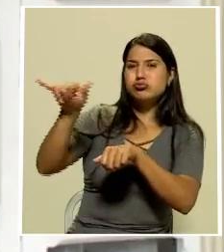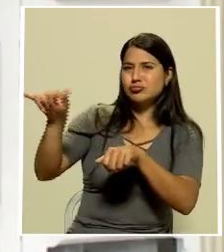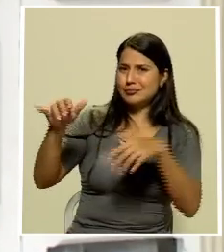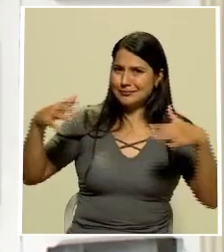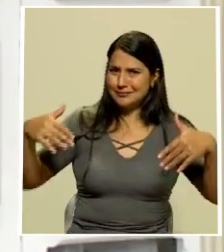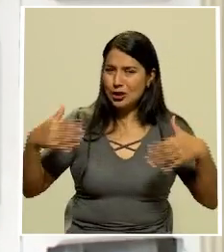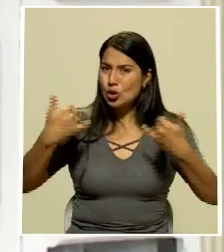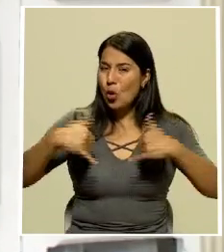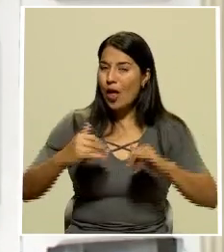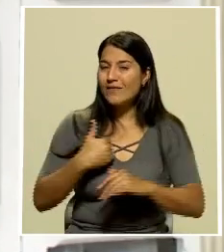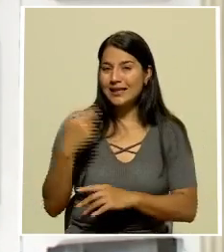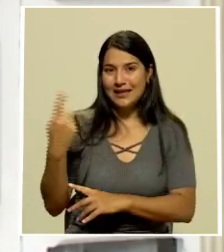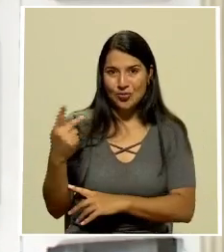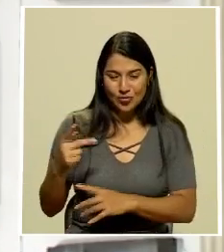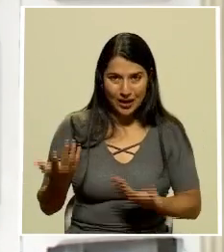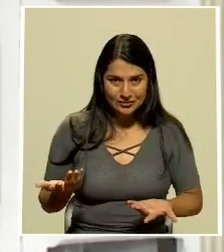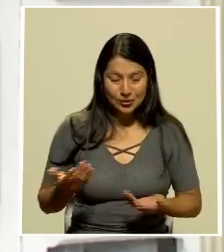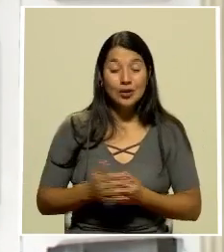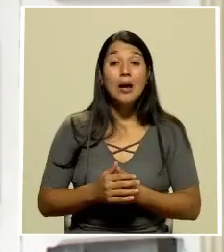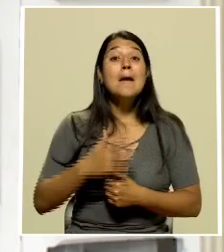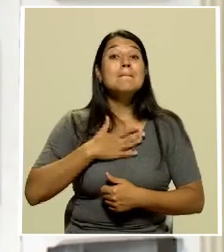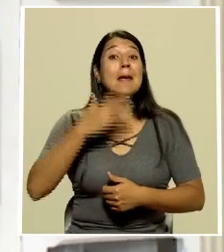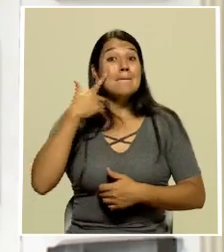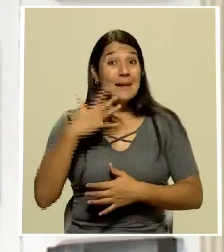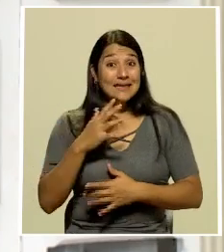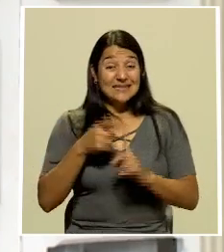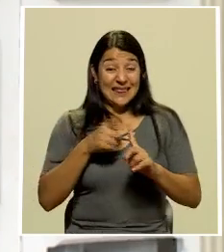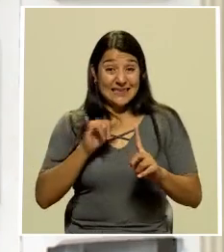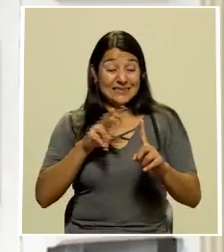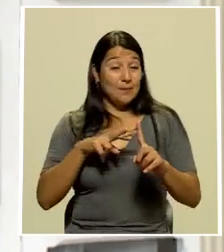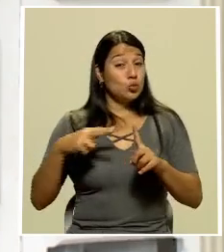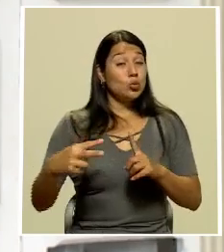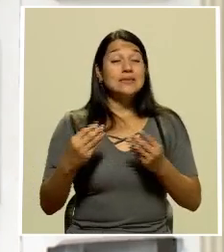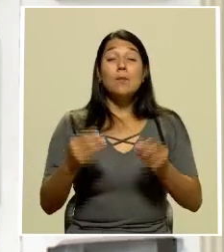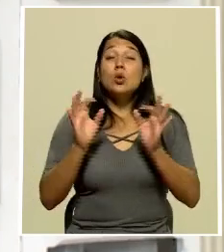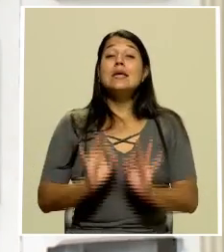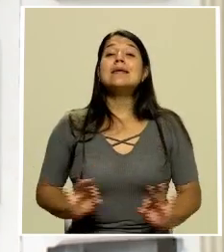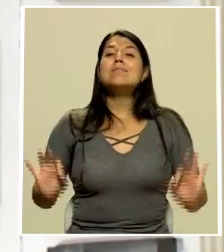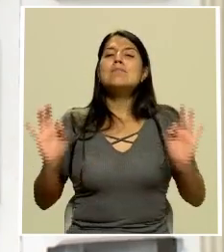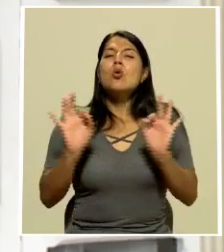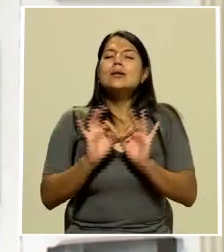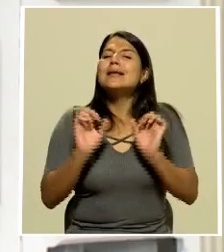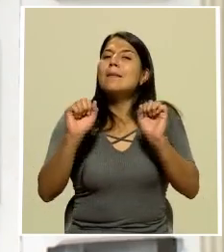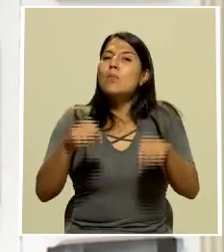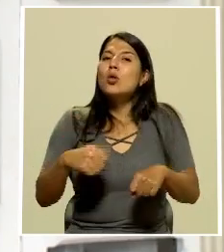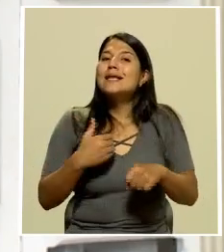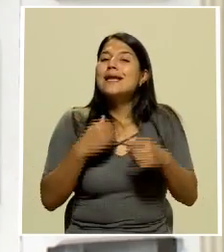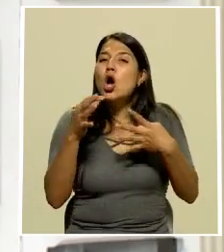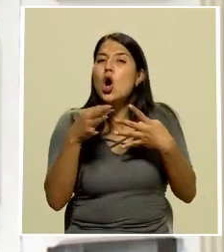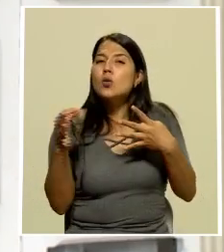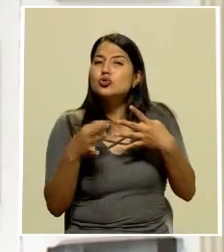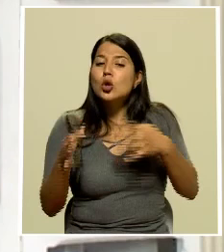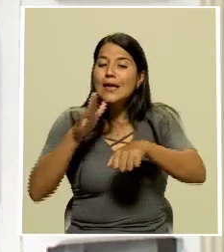todavía existe un riesgo. Me parece que en este contexto es fundamental poder tener herramientas que nos permitan conectar con